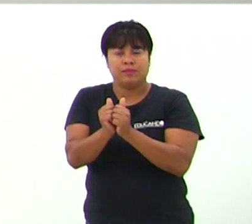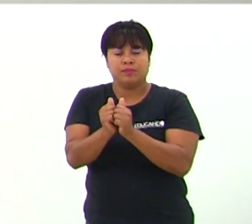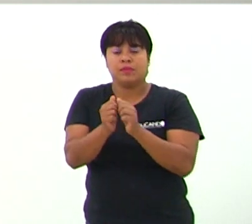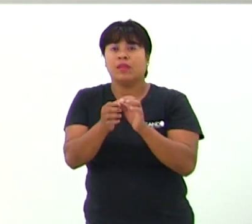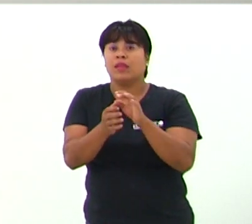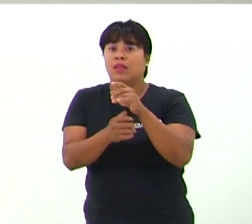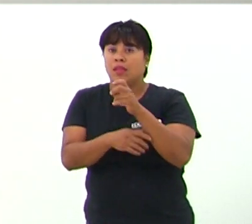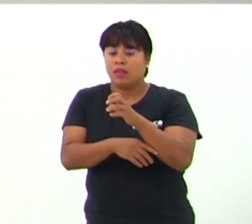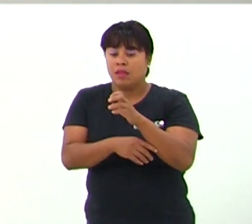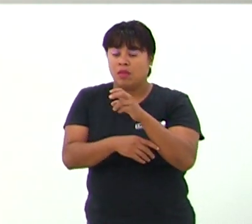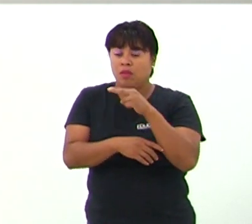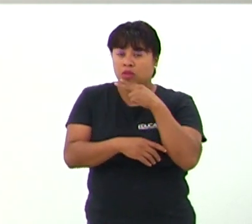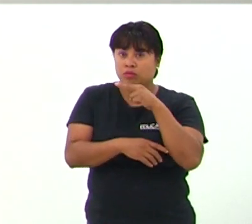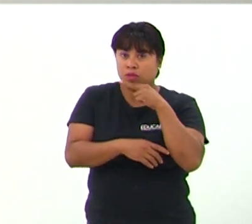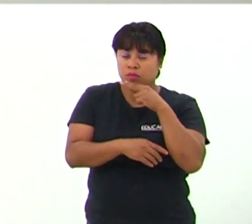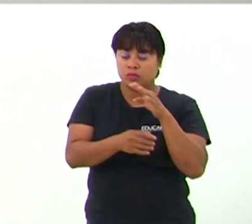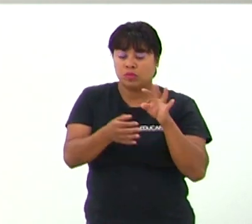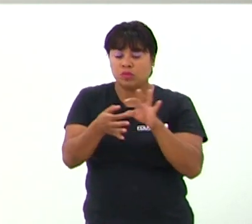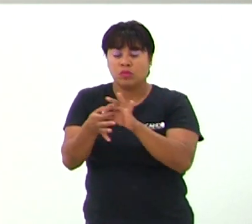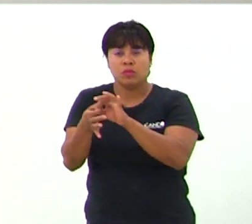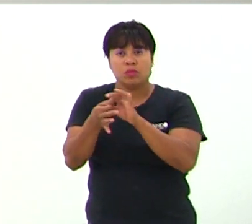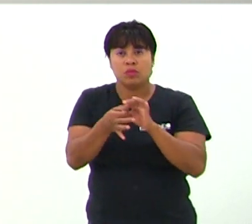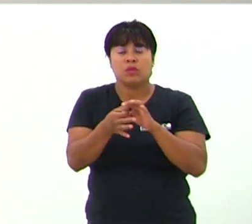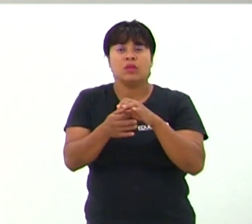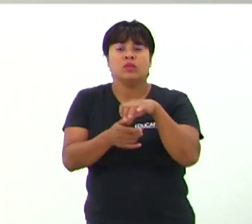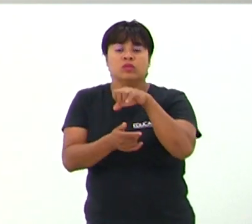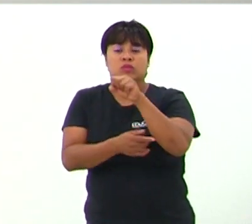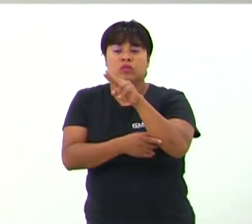unen al sujeto de una